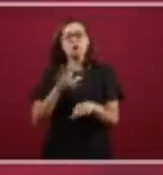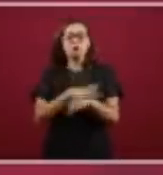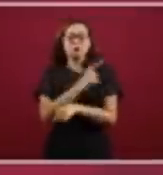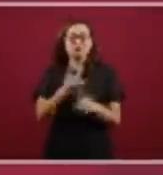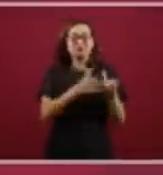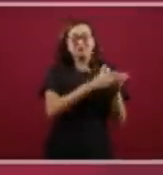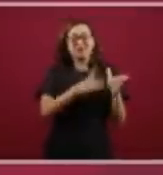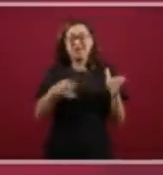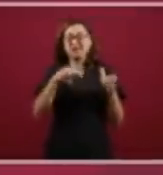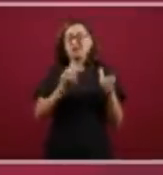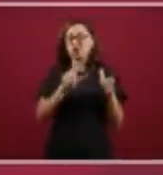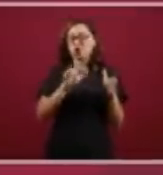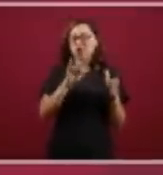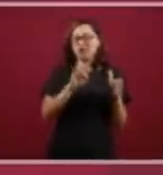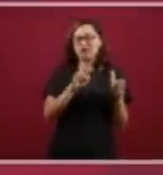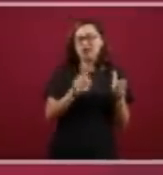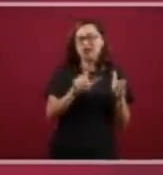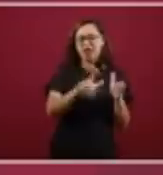porque